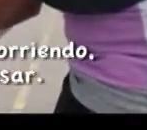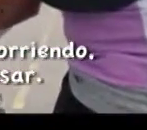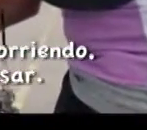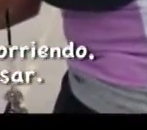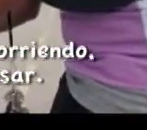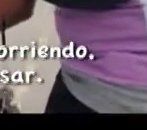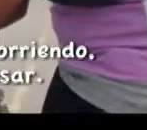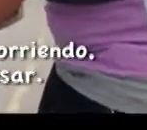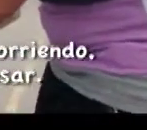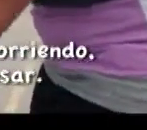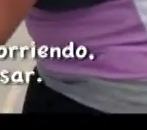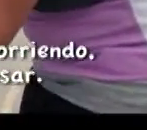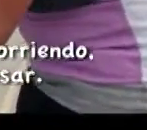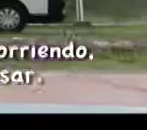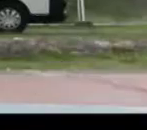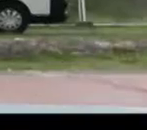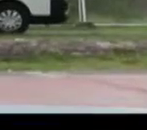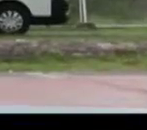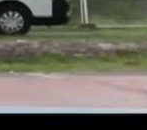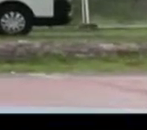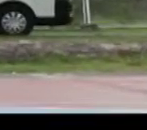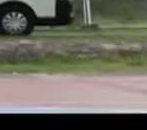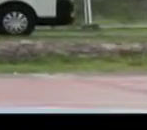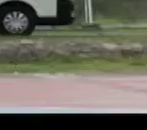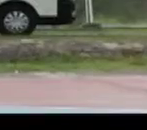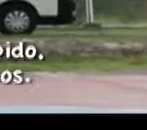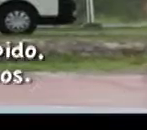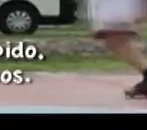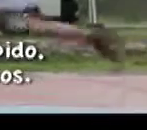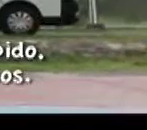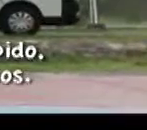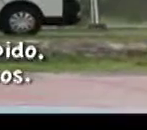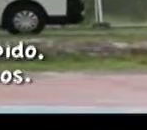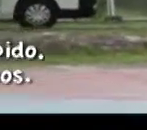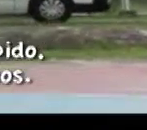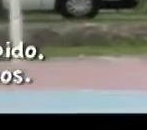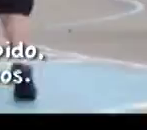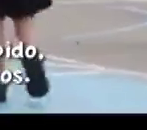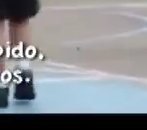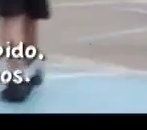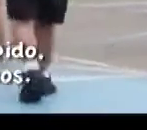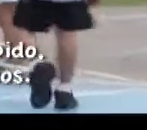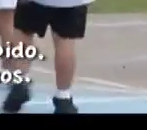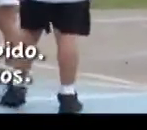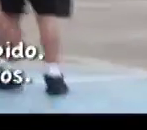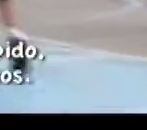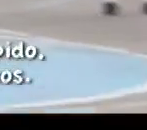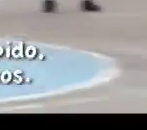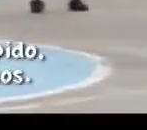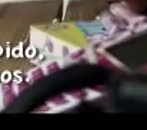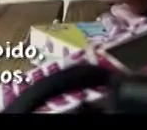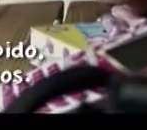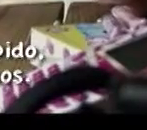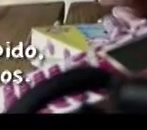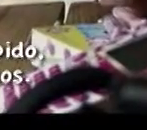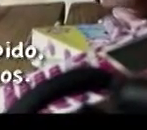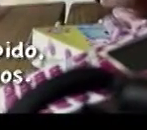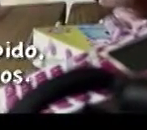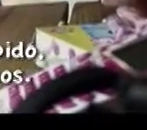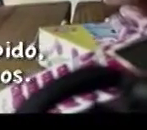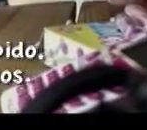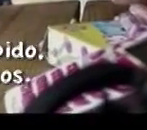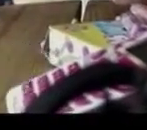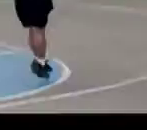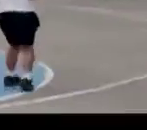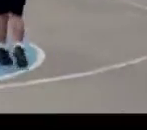agarrarla tranquila y puedes regresar, ¿ok? Entonces Isabela fue lo más rápido, la cogió y entonces